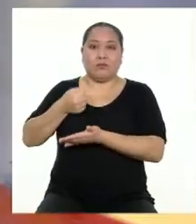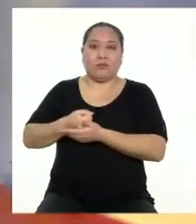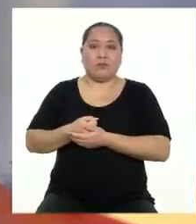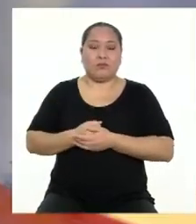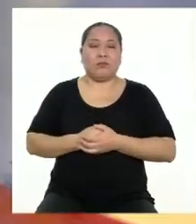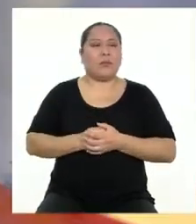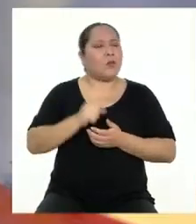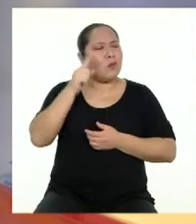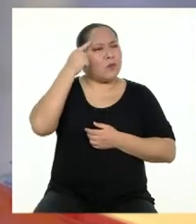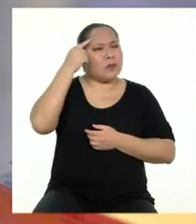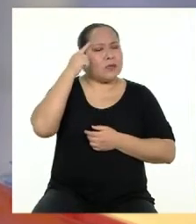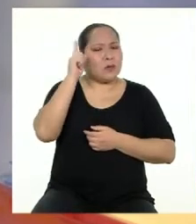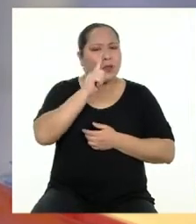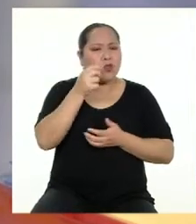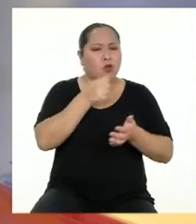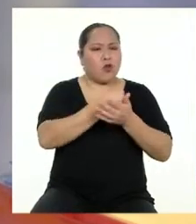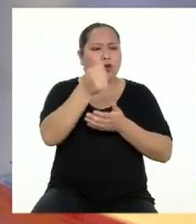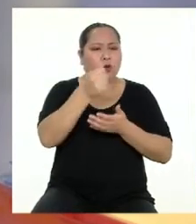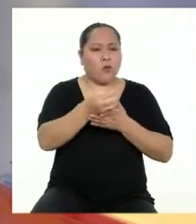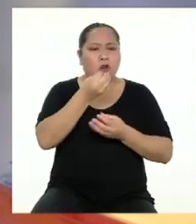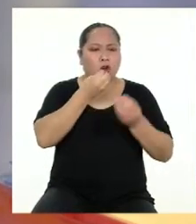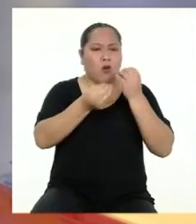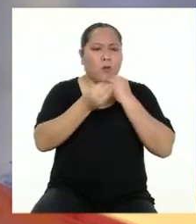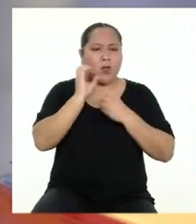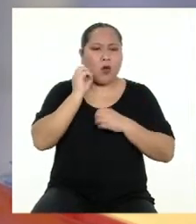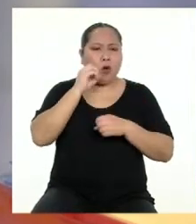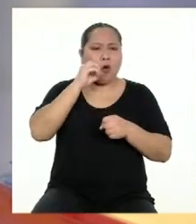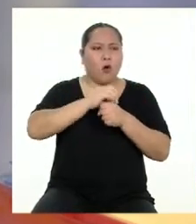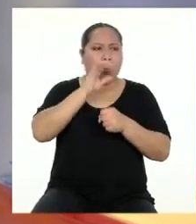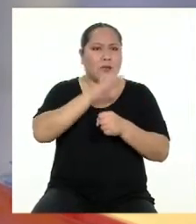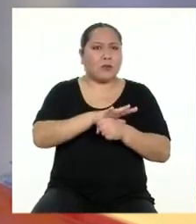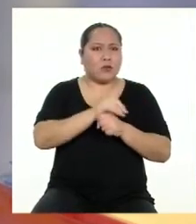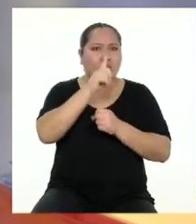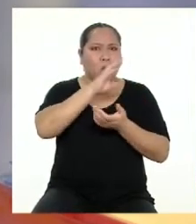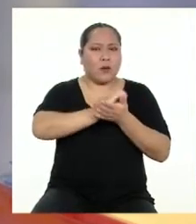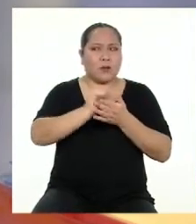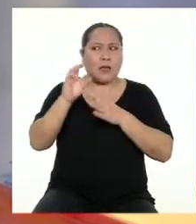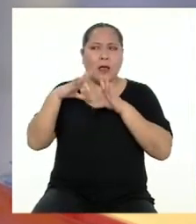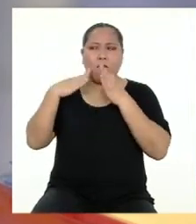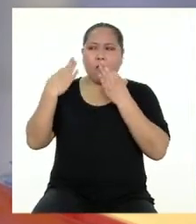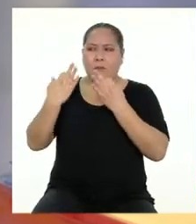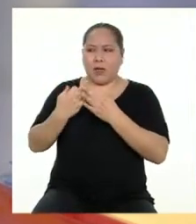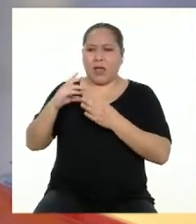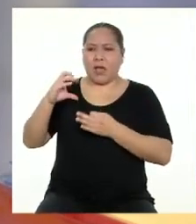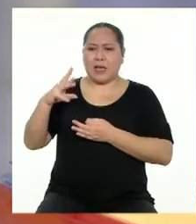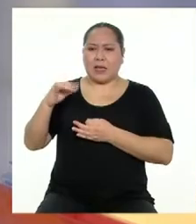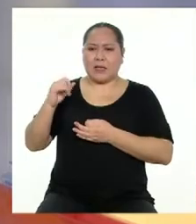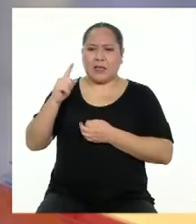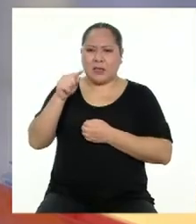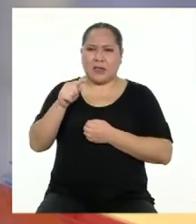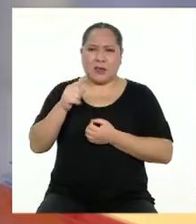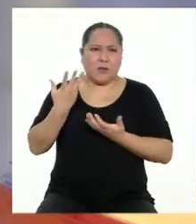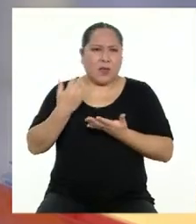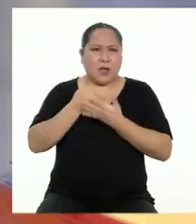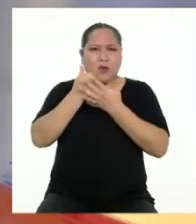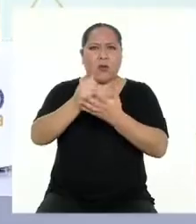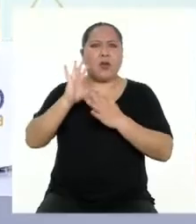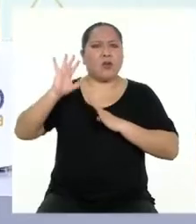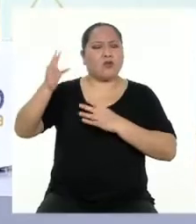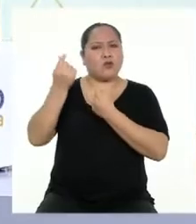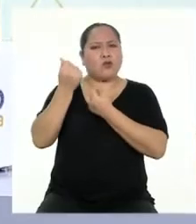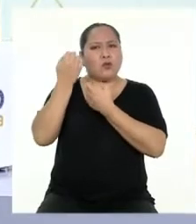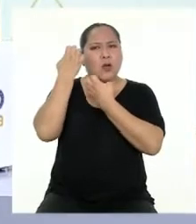de Cristina. De paso que empiezan un estilo de vida más saludable. Sí, pero para ello el primer paso